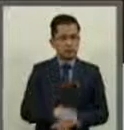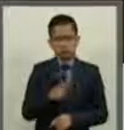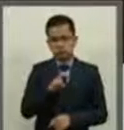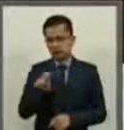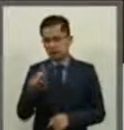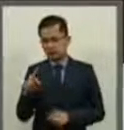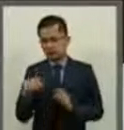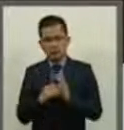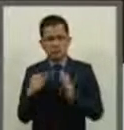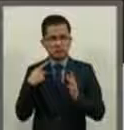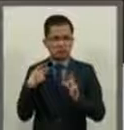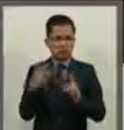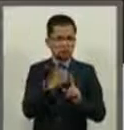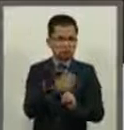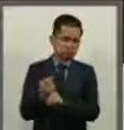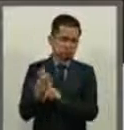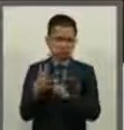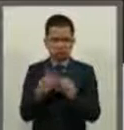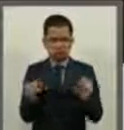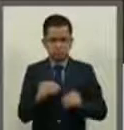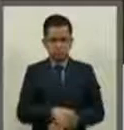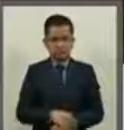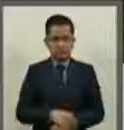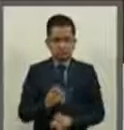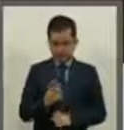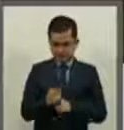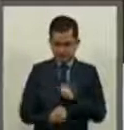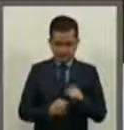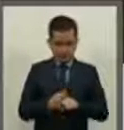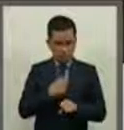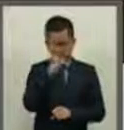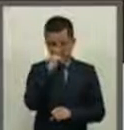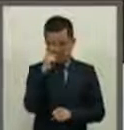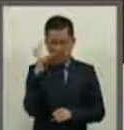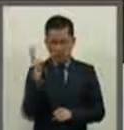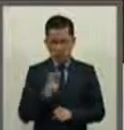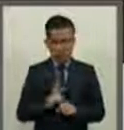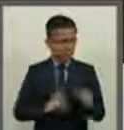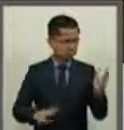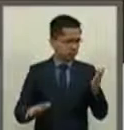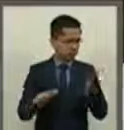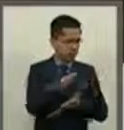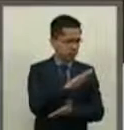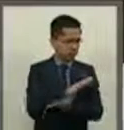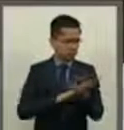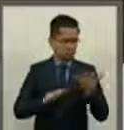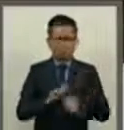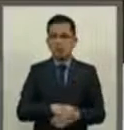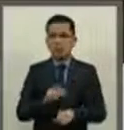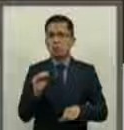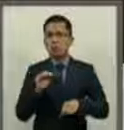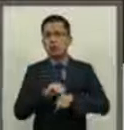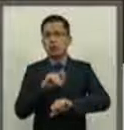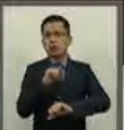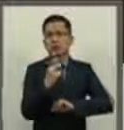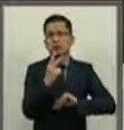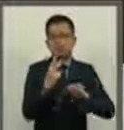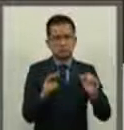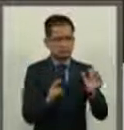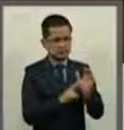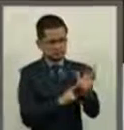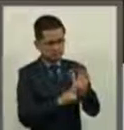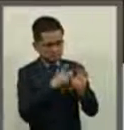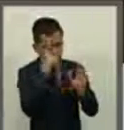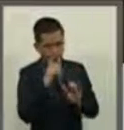desaparecidas, el año más violento en la historia de México, 22 alertas de violencia de género declaradas y en